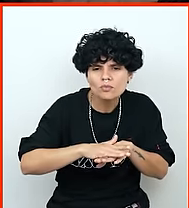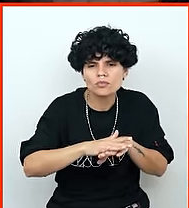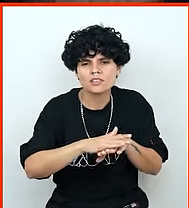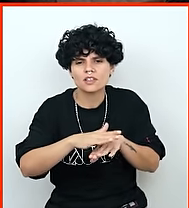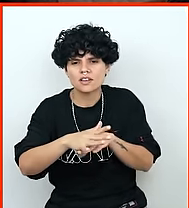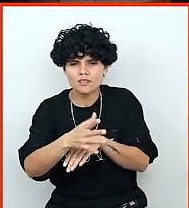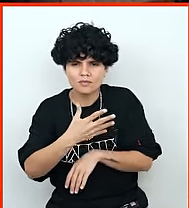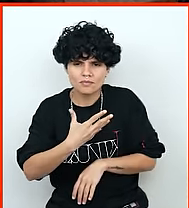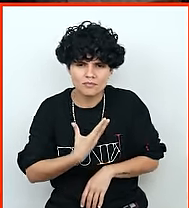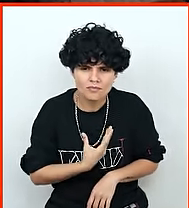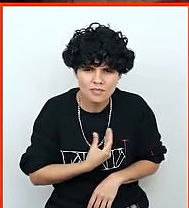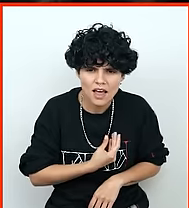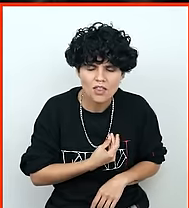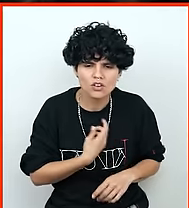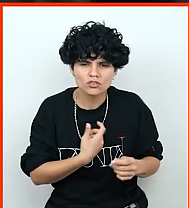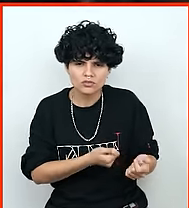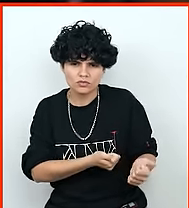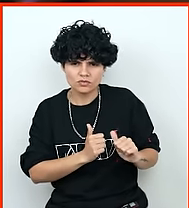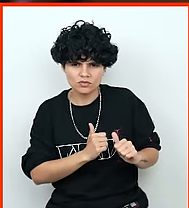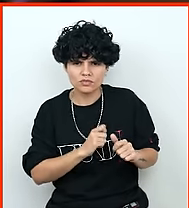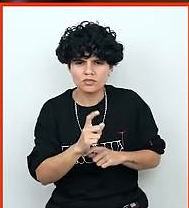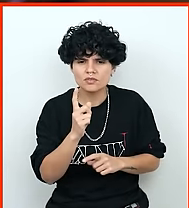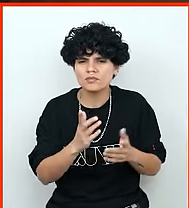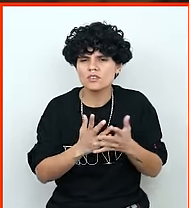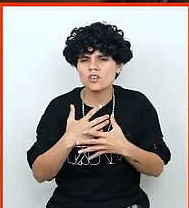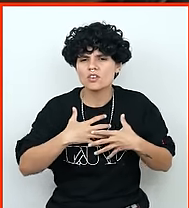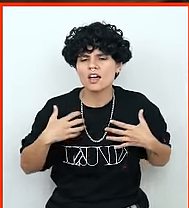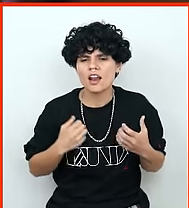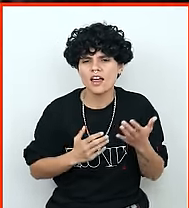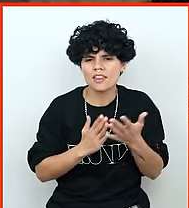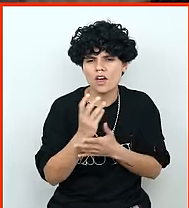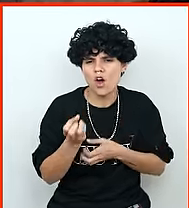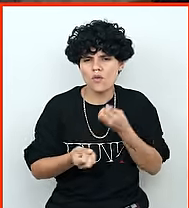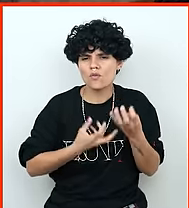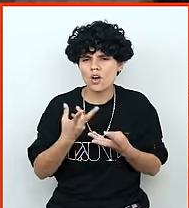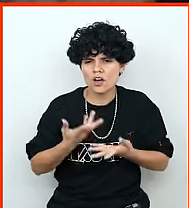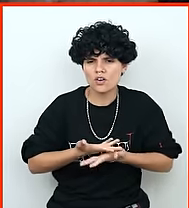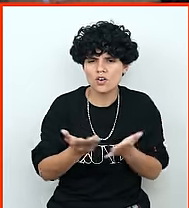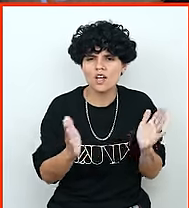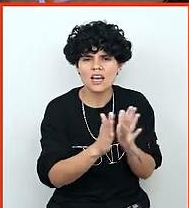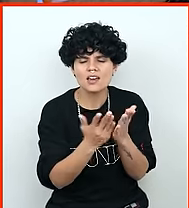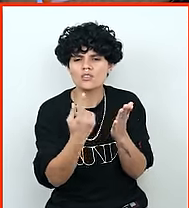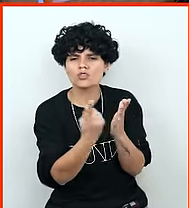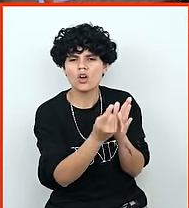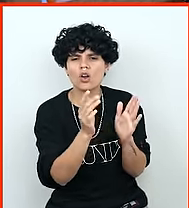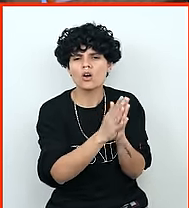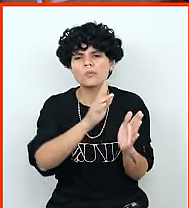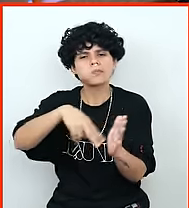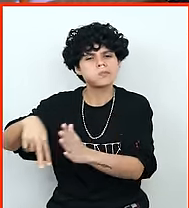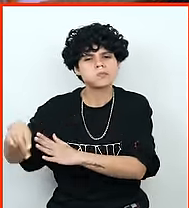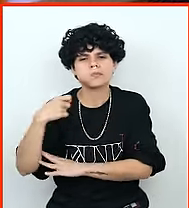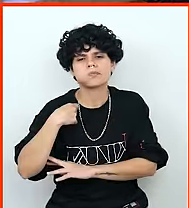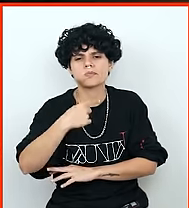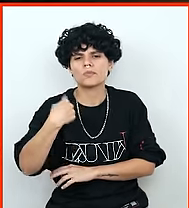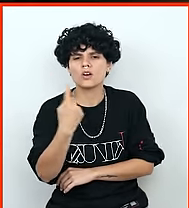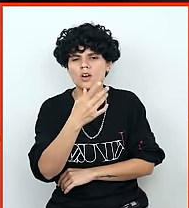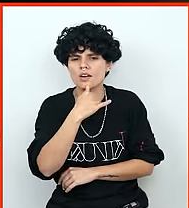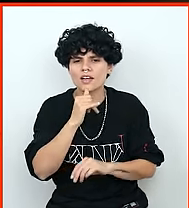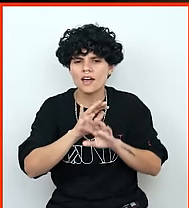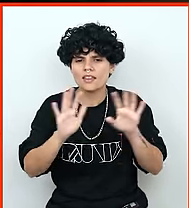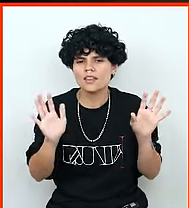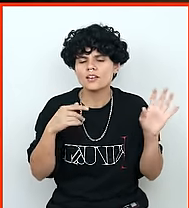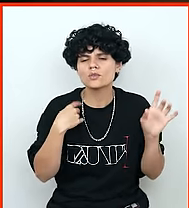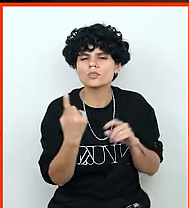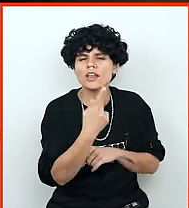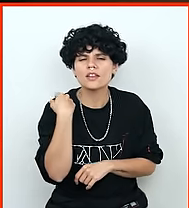para vencernos. Vencer a nuestros miedos. Ahí está. Partimos desde el underground con este sound de fuego. Los libros quieren leerse solos cuando nadie ve. Acá aún tenemos